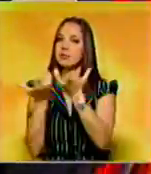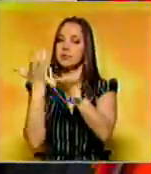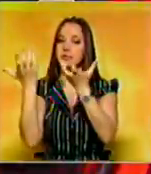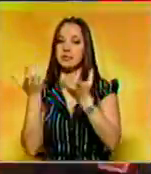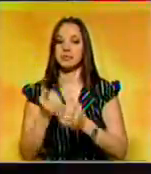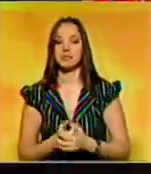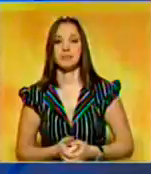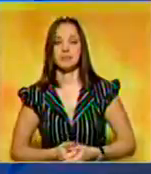este siniestro